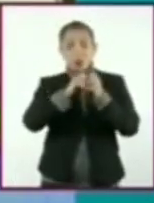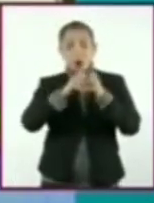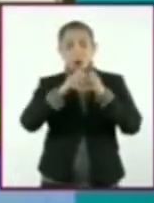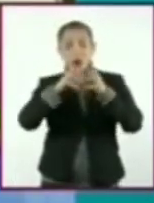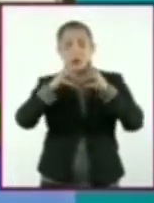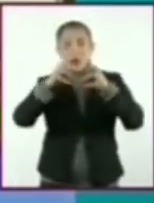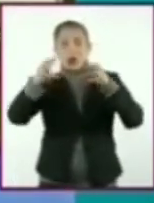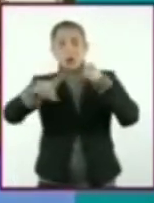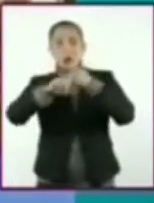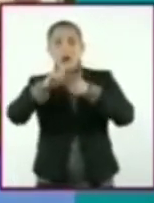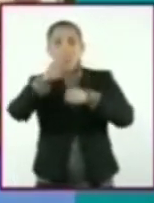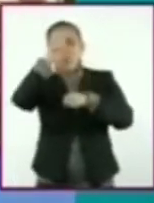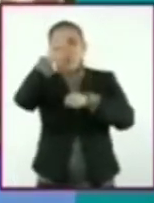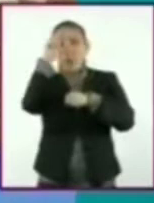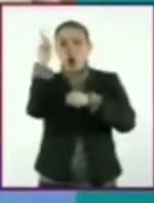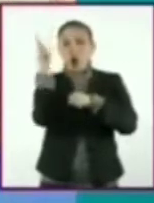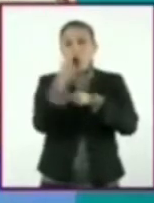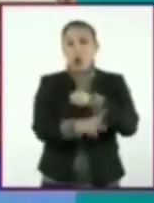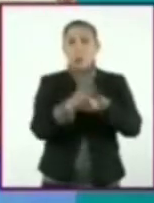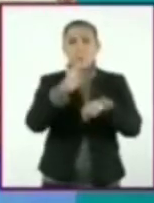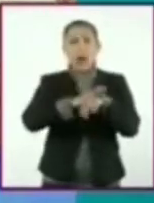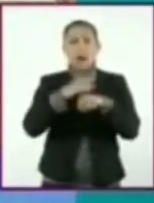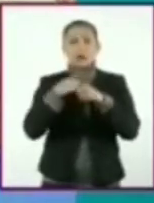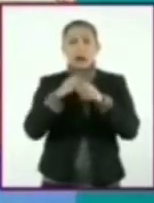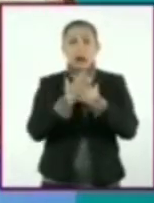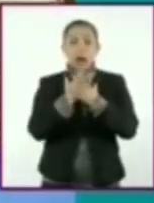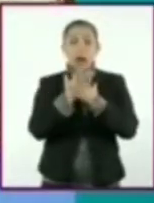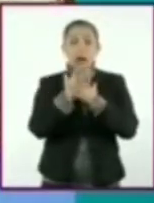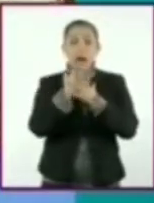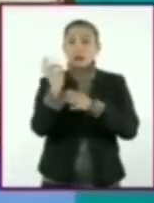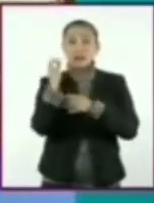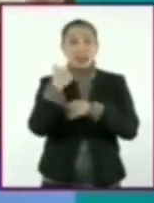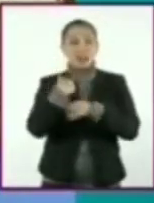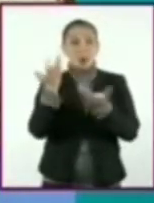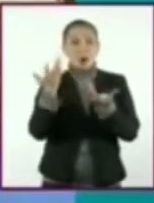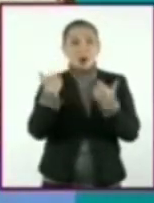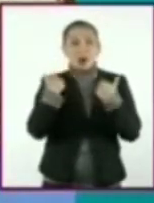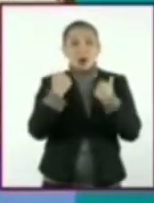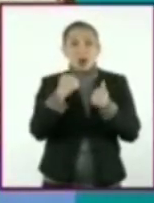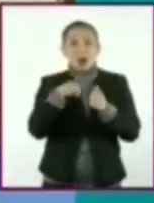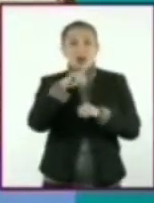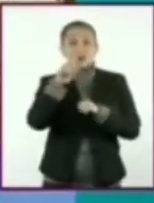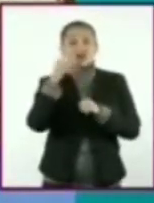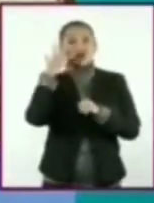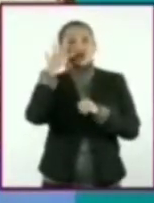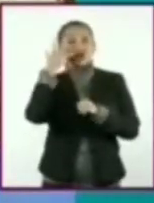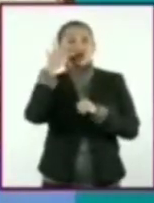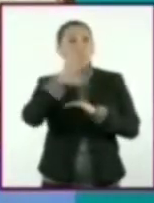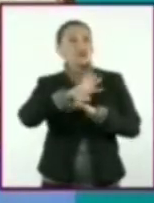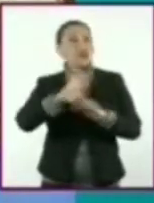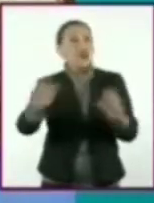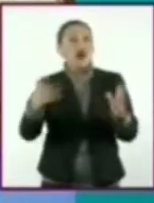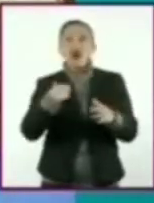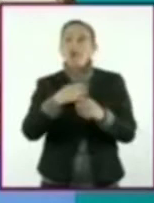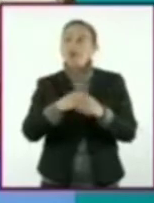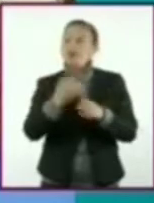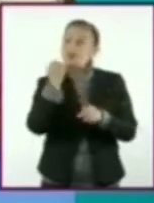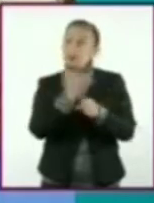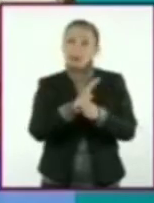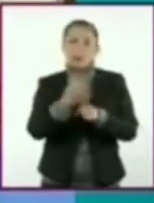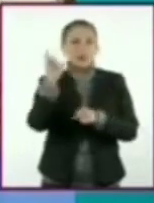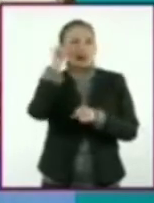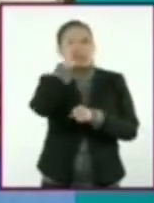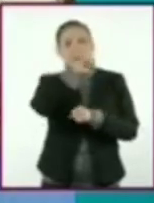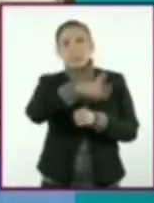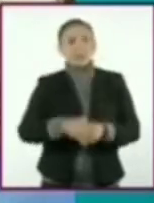único que pasa es que se vuelven más grandes, se vuelven más importantes y si no las entendemos, llega un punto en que eso ya es una avalancha y no hay forma